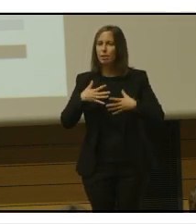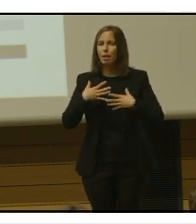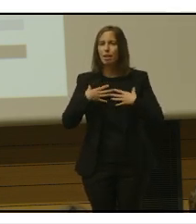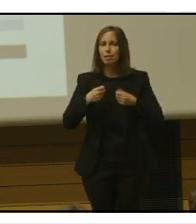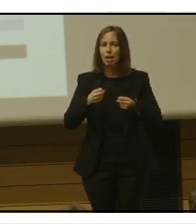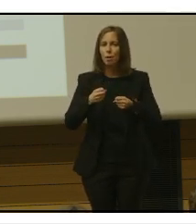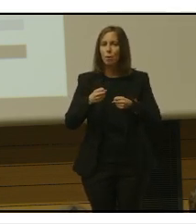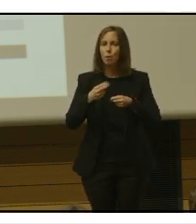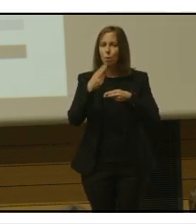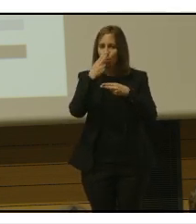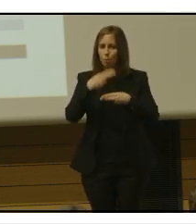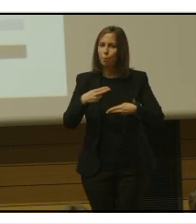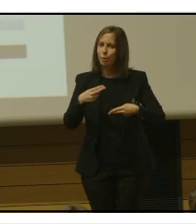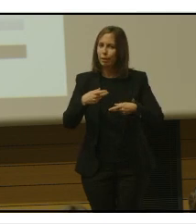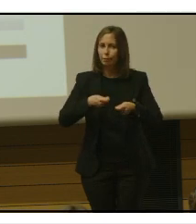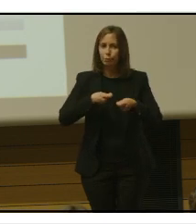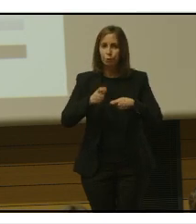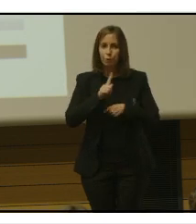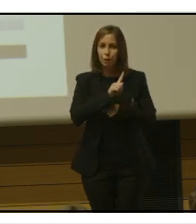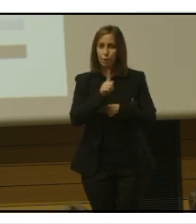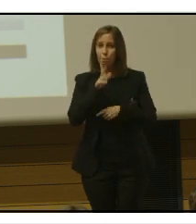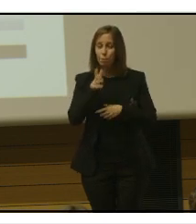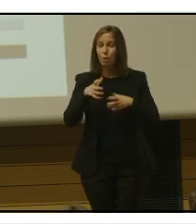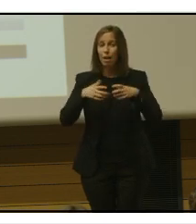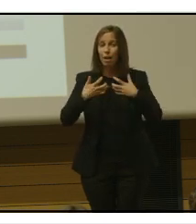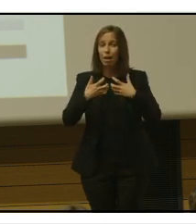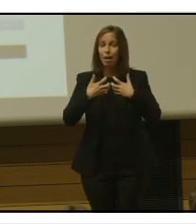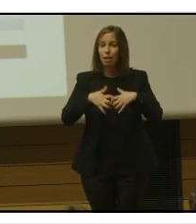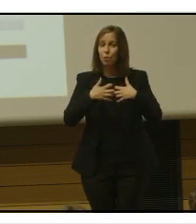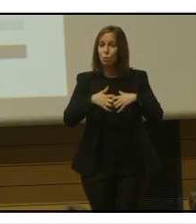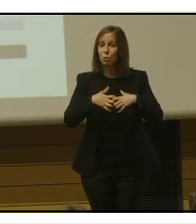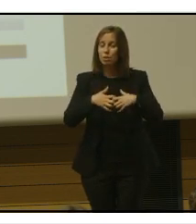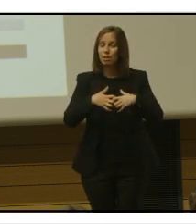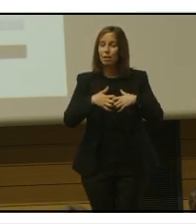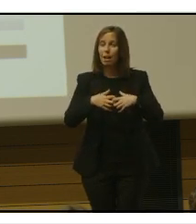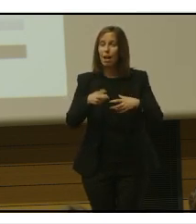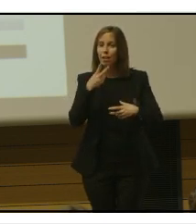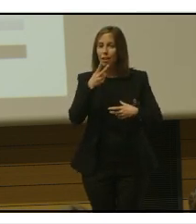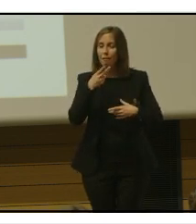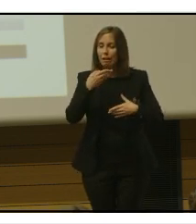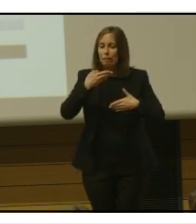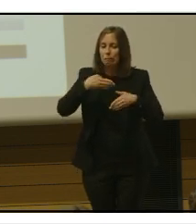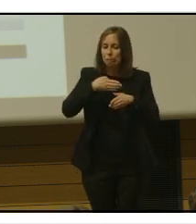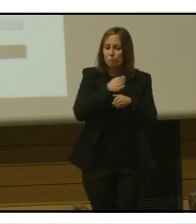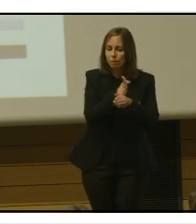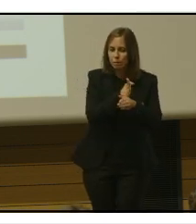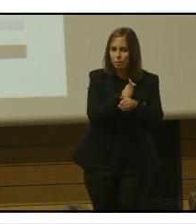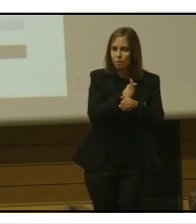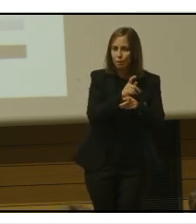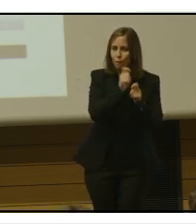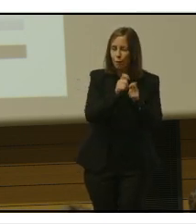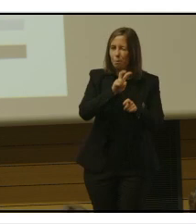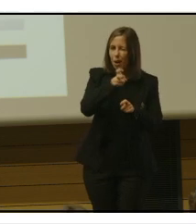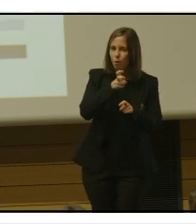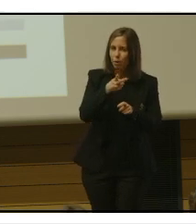estamos controlando, porque estamos dejando que las compañías tabaqueras vuelvan a entrar por otro sitio y bueno, y estén trabajando bueno,